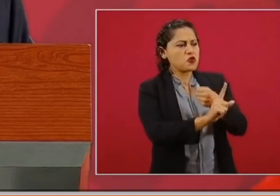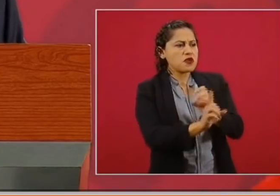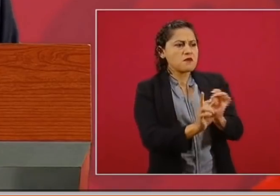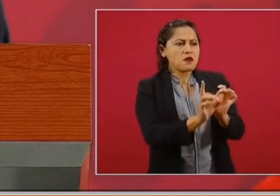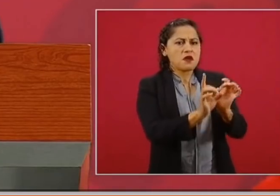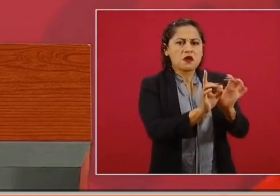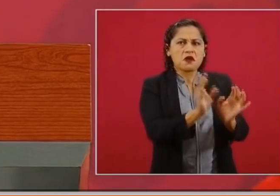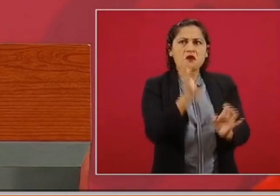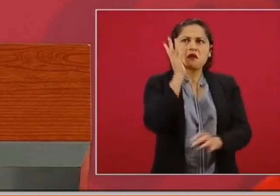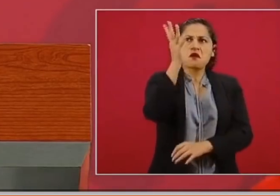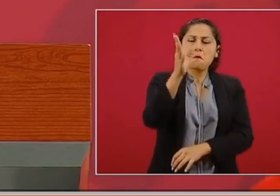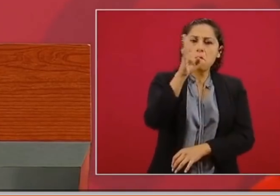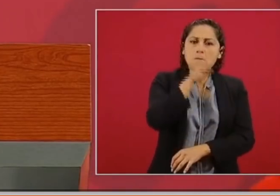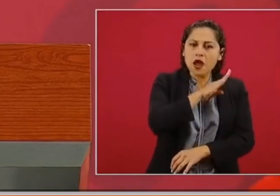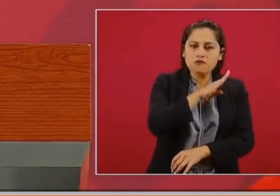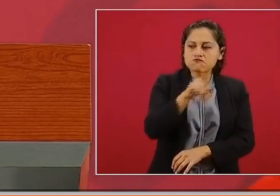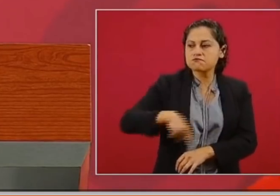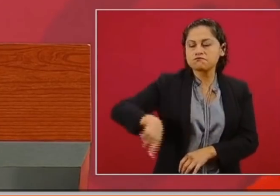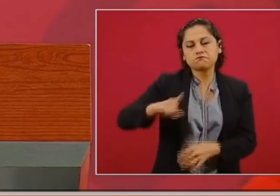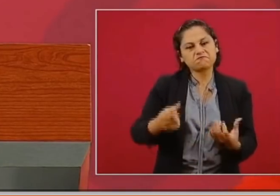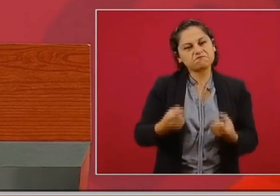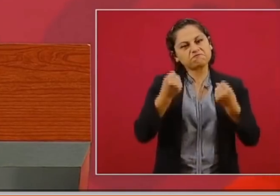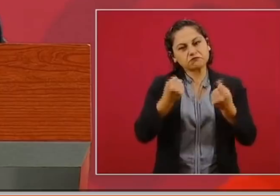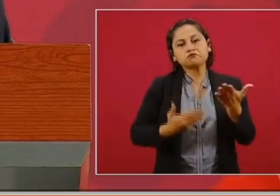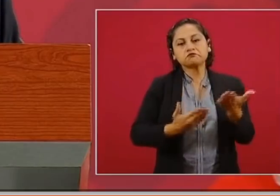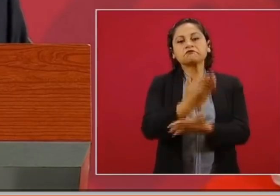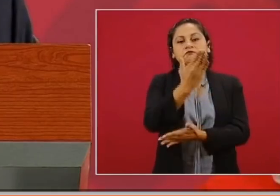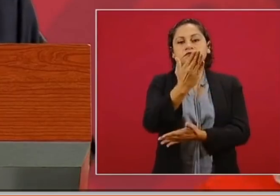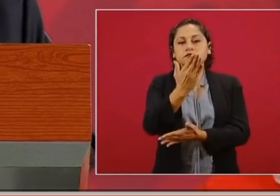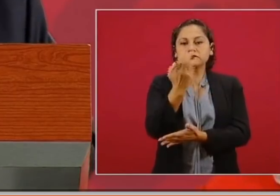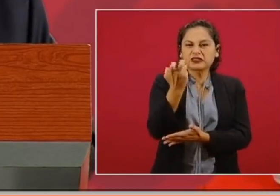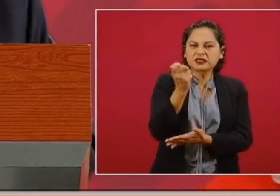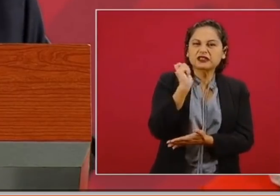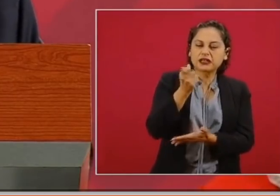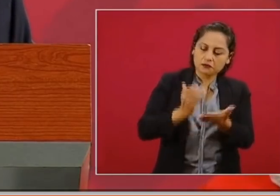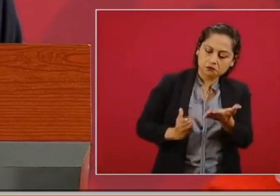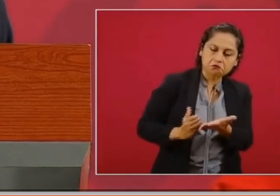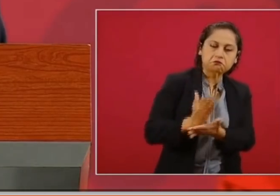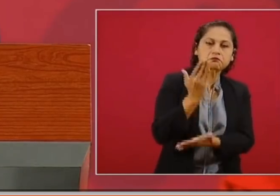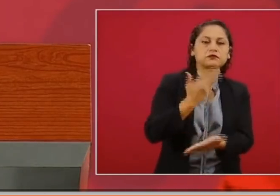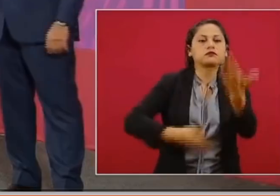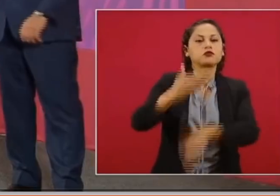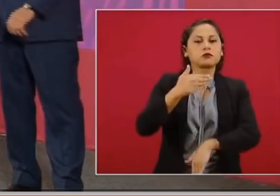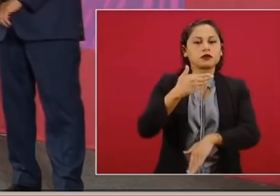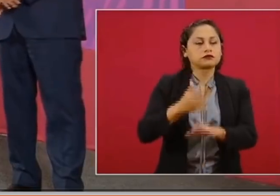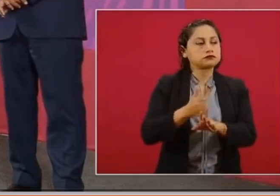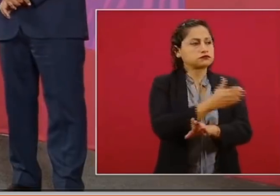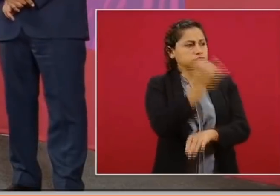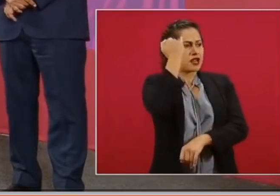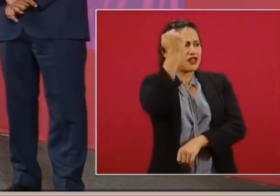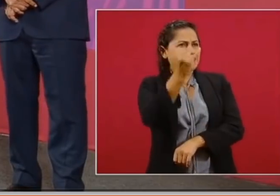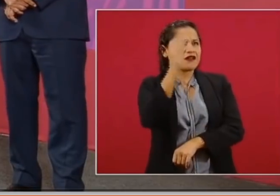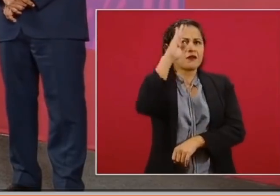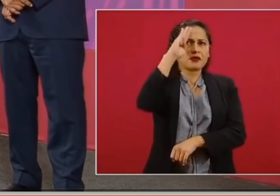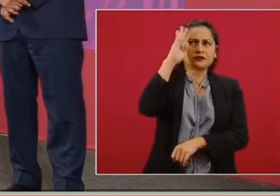pronóstico. Y ese es el resto, superar cualquier pronóstico. En este nuevo